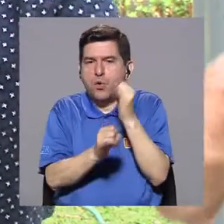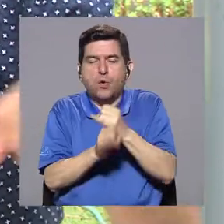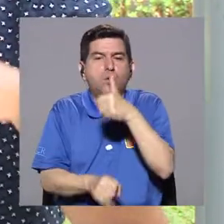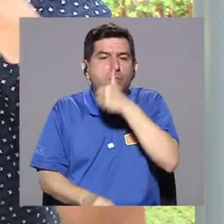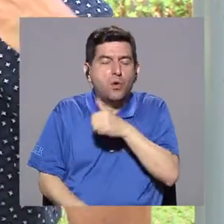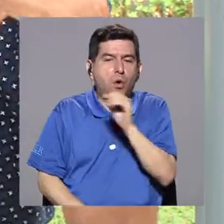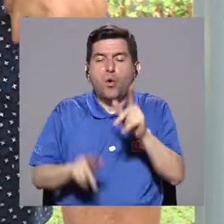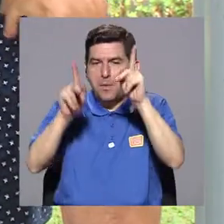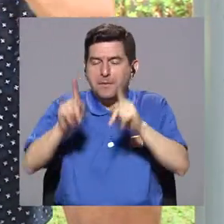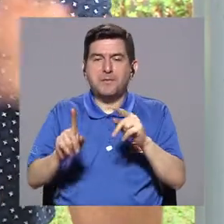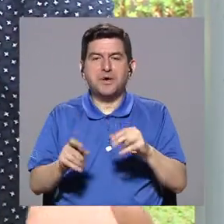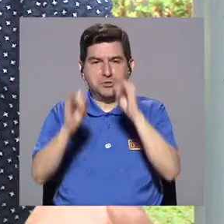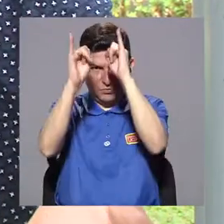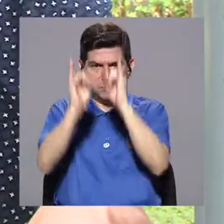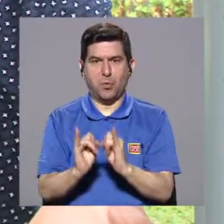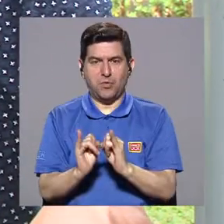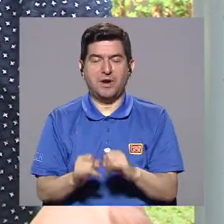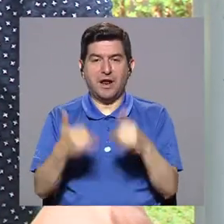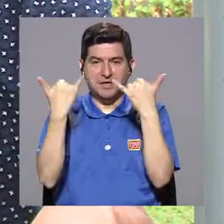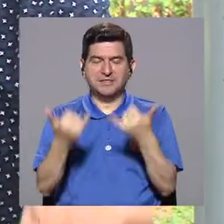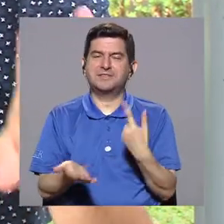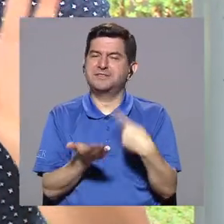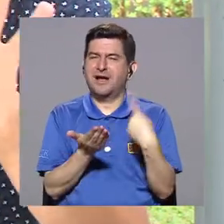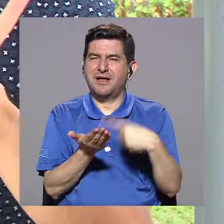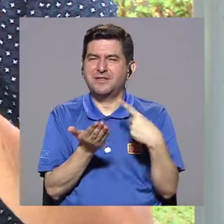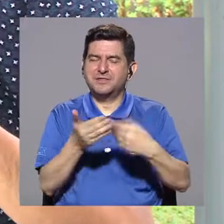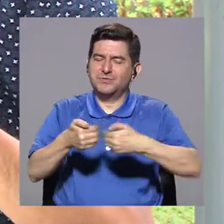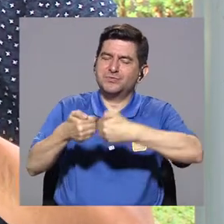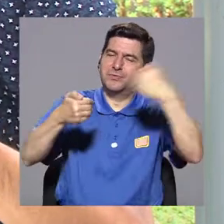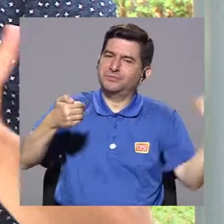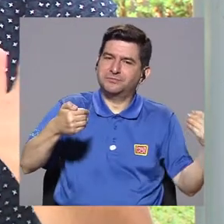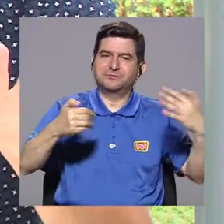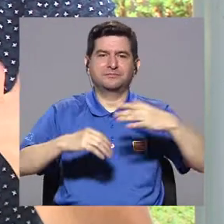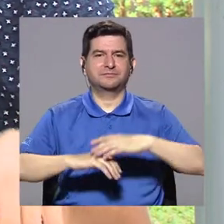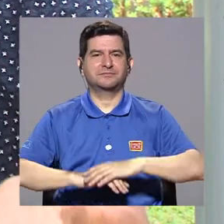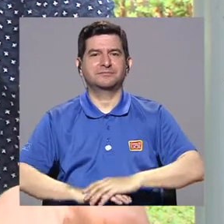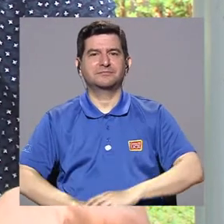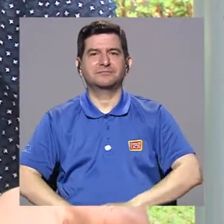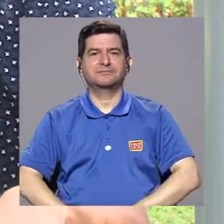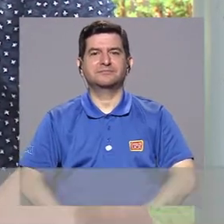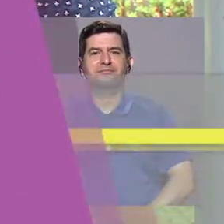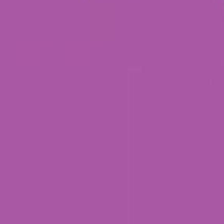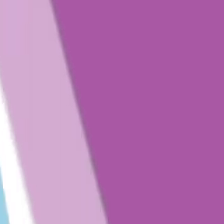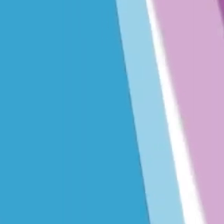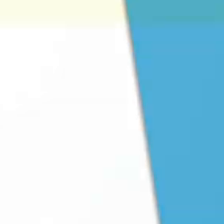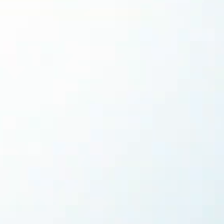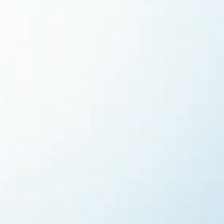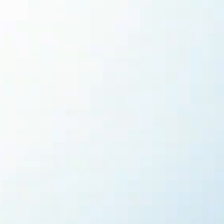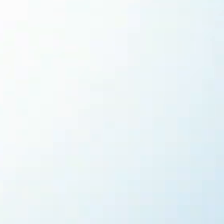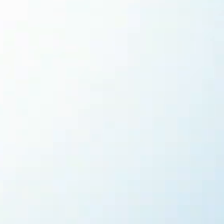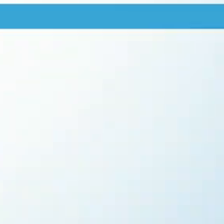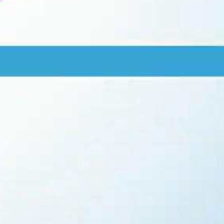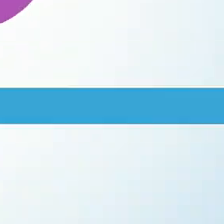los entes privados, sean las personas individuales y demás, pero bueno, eso ya son discusiones un poco aparte, ¿verdad?